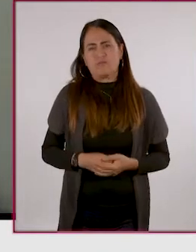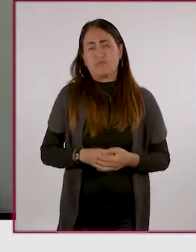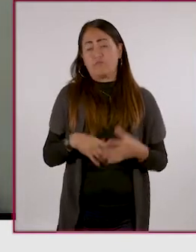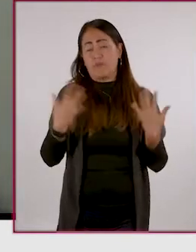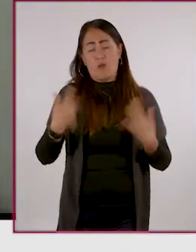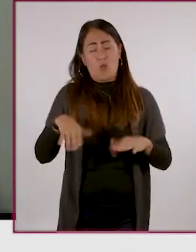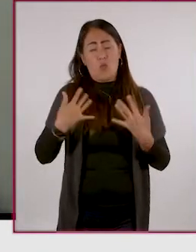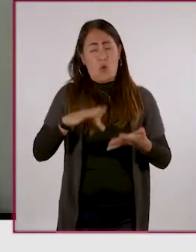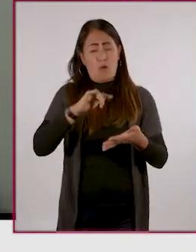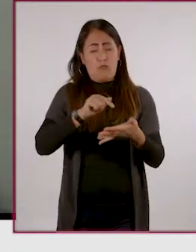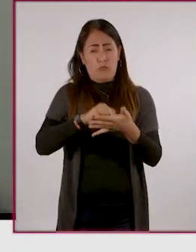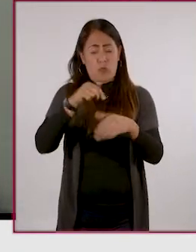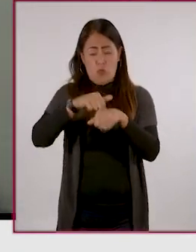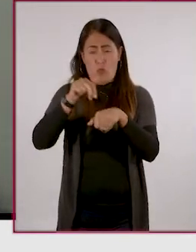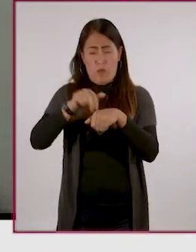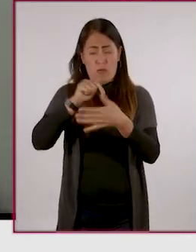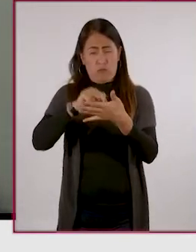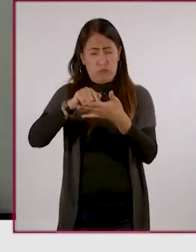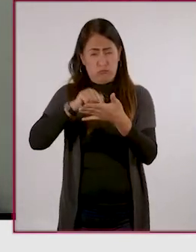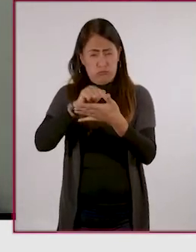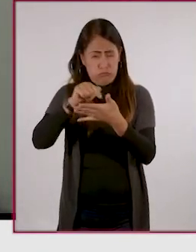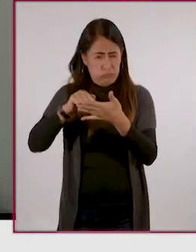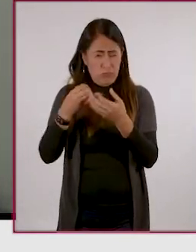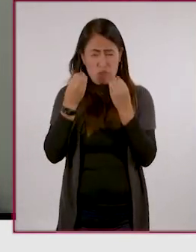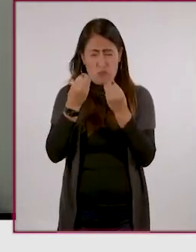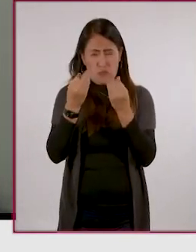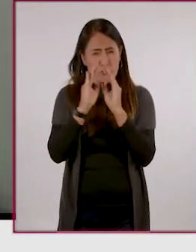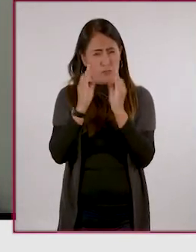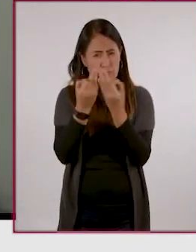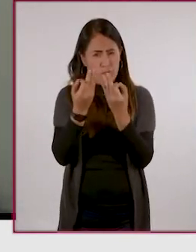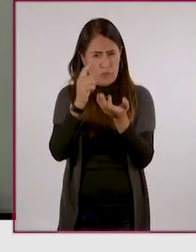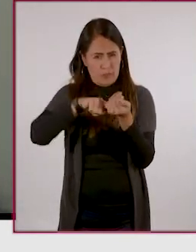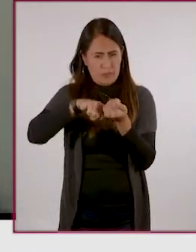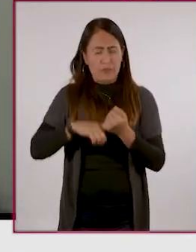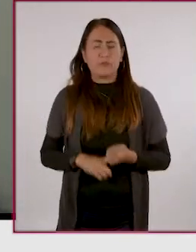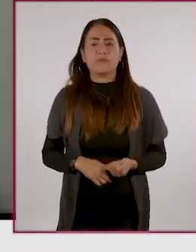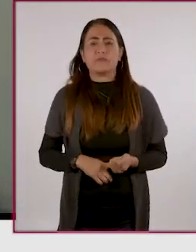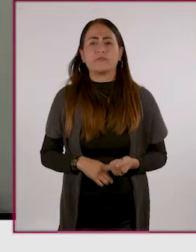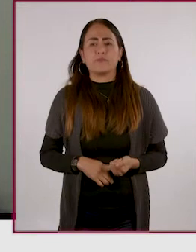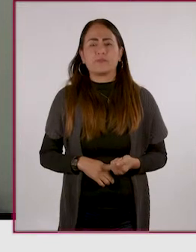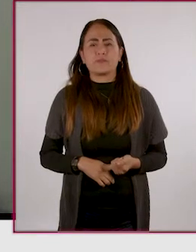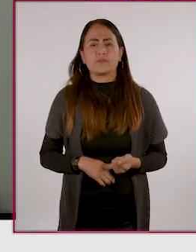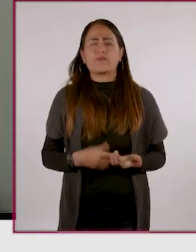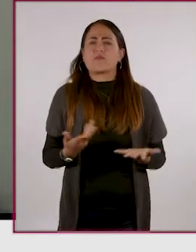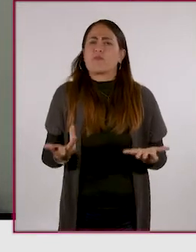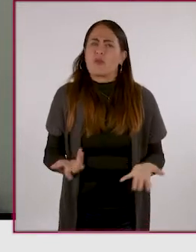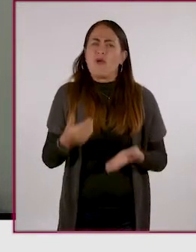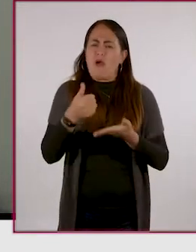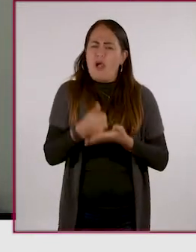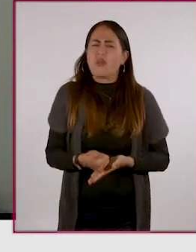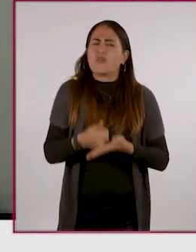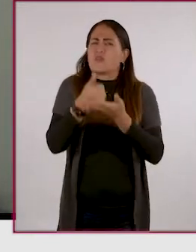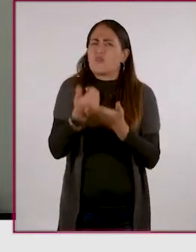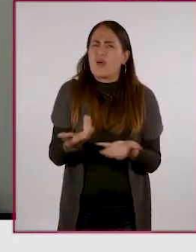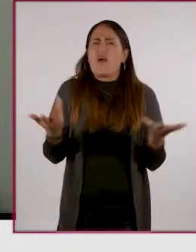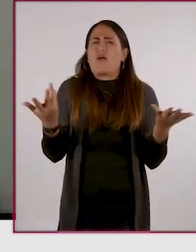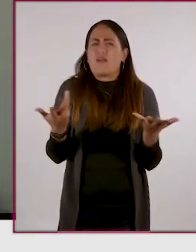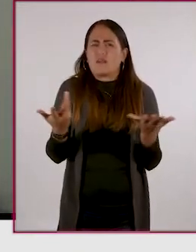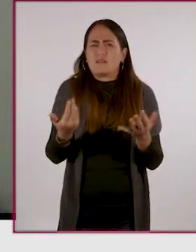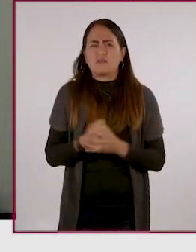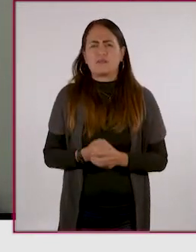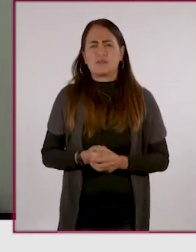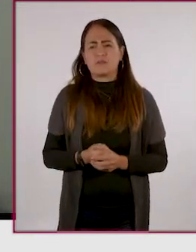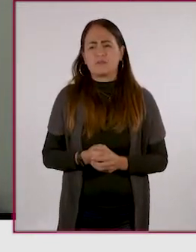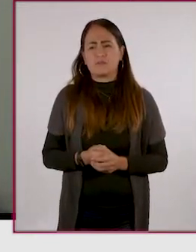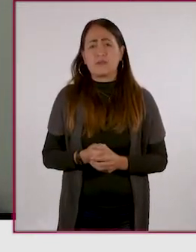eso son, ¿no? Son como enormes calculadores, ¿no? También hay que tener claro cuál es su papel, ¿no? Hasta dónde